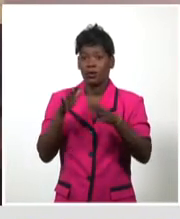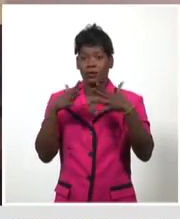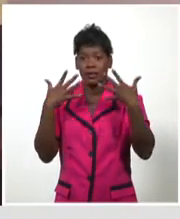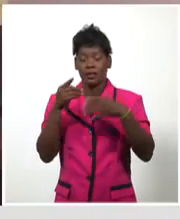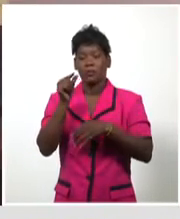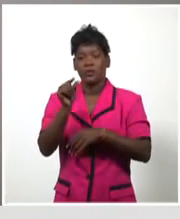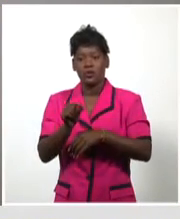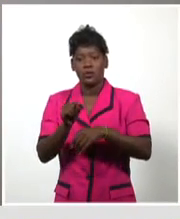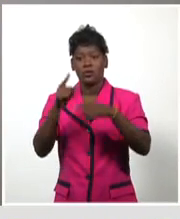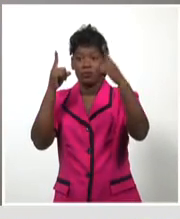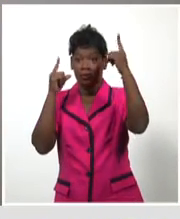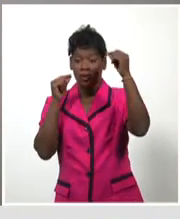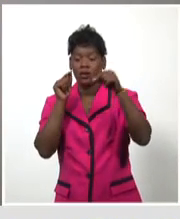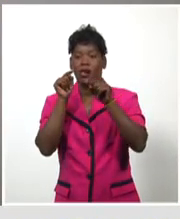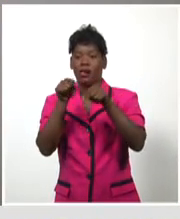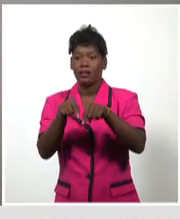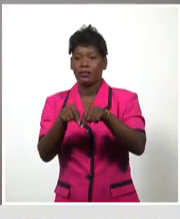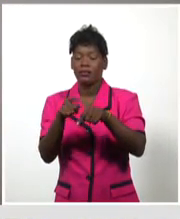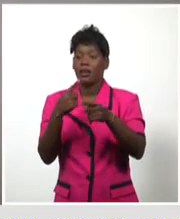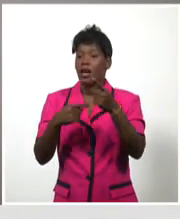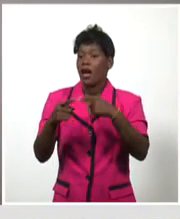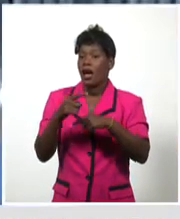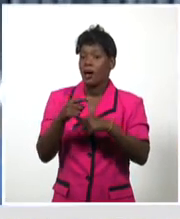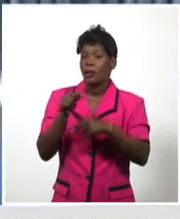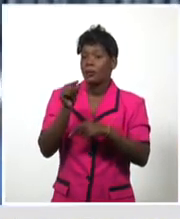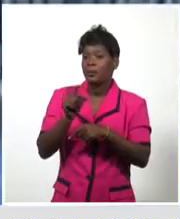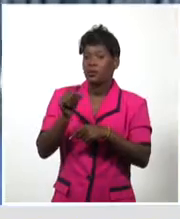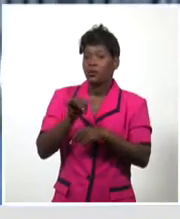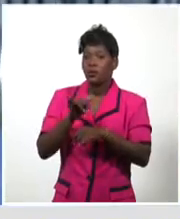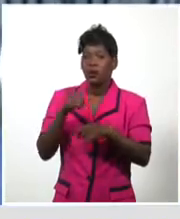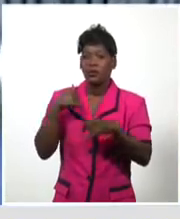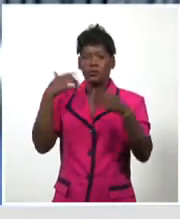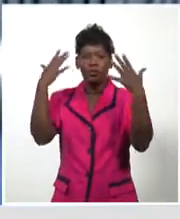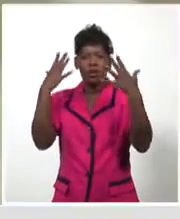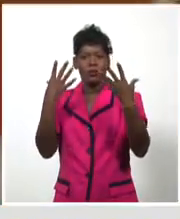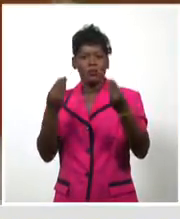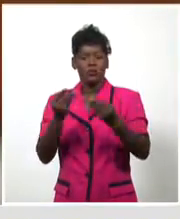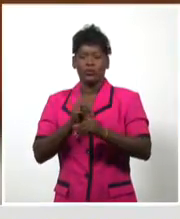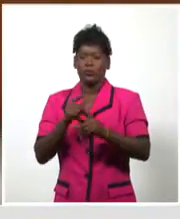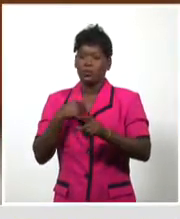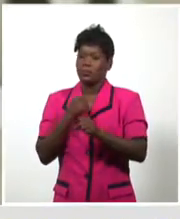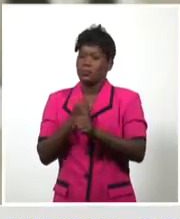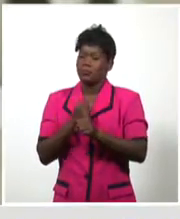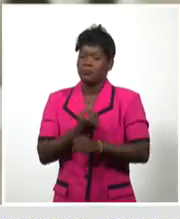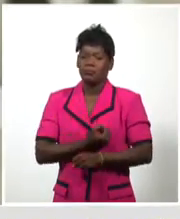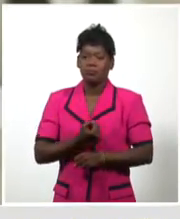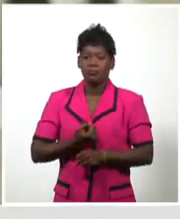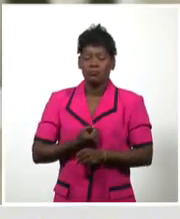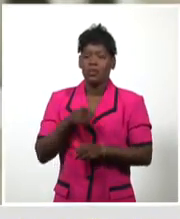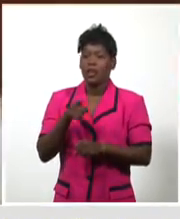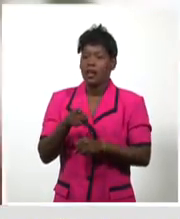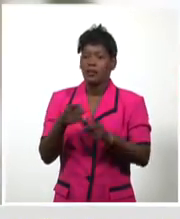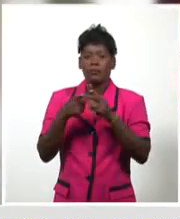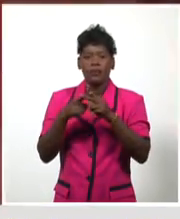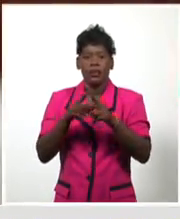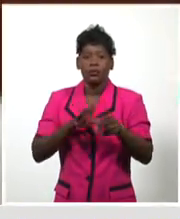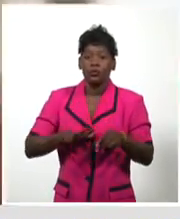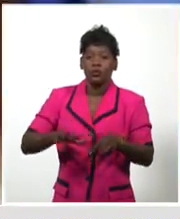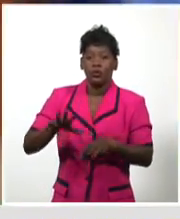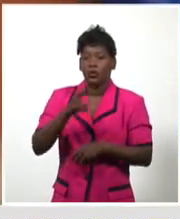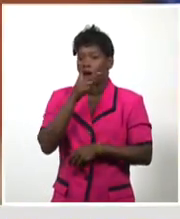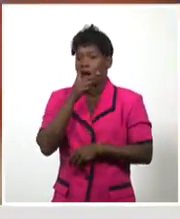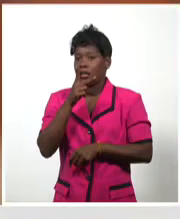los créditos porque son superiores al protagonismo. Los que limpian y suturan, los que enmiendan y preparan, son quienes funden el camino hacia